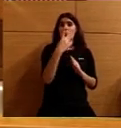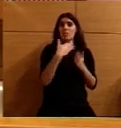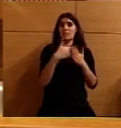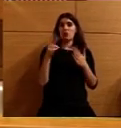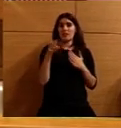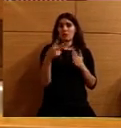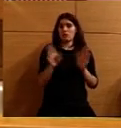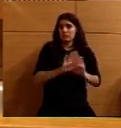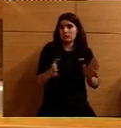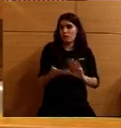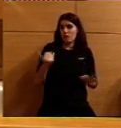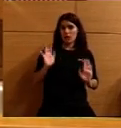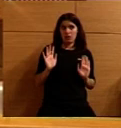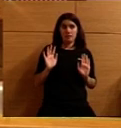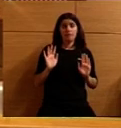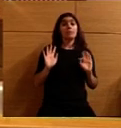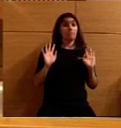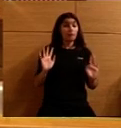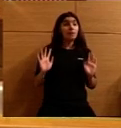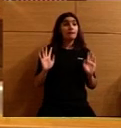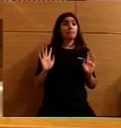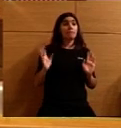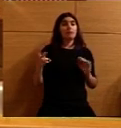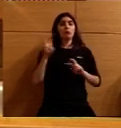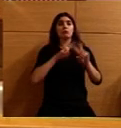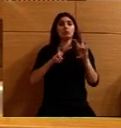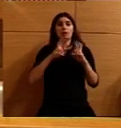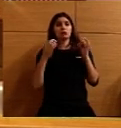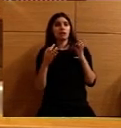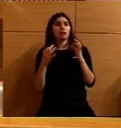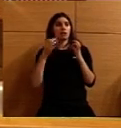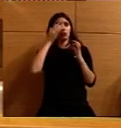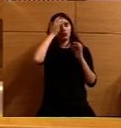euros. Ahora lo que buscamos, si usted dice